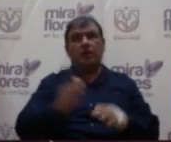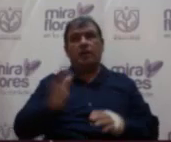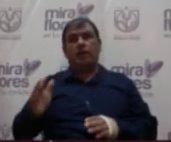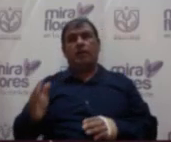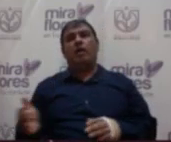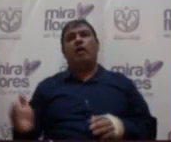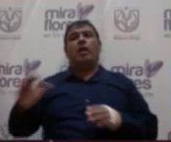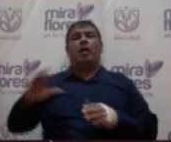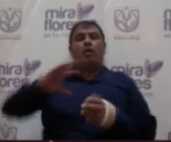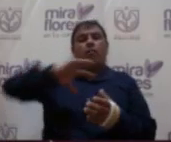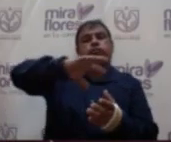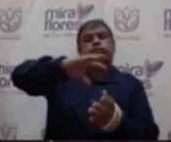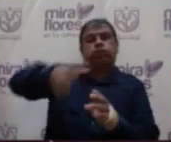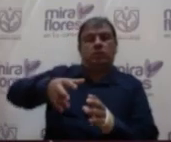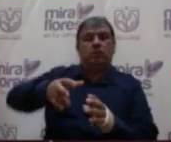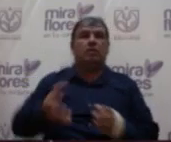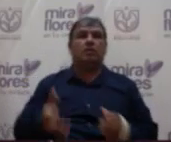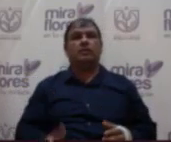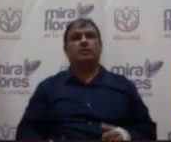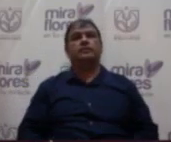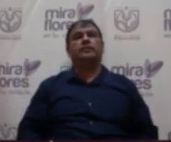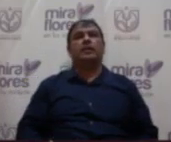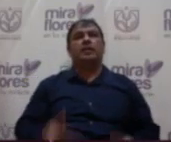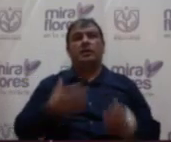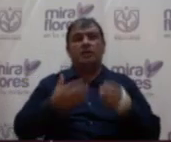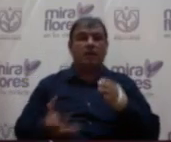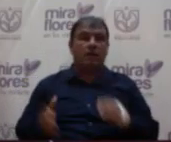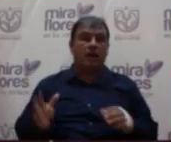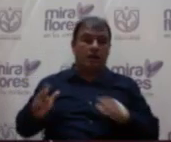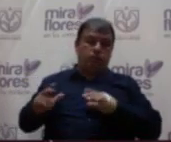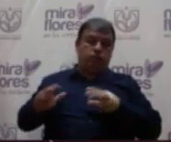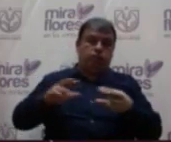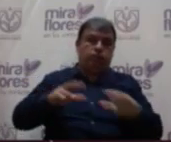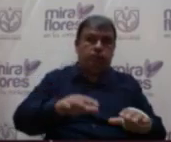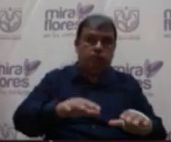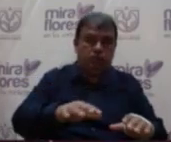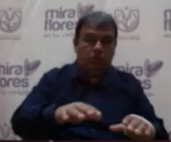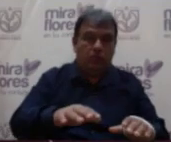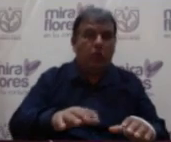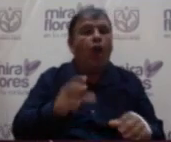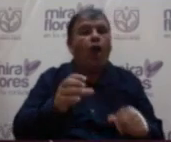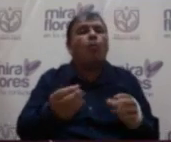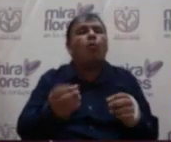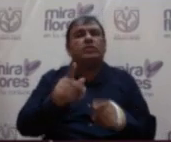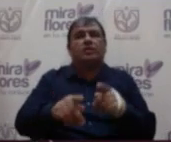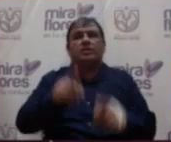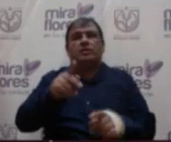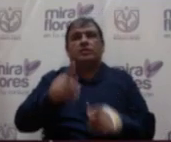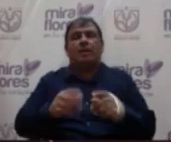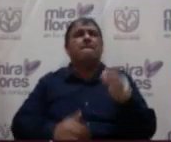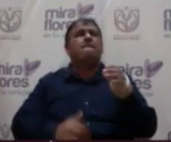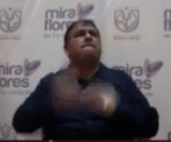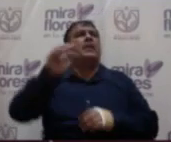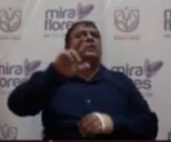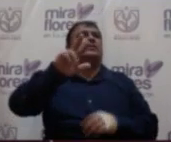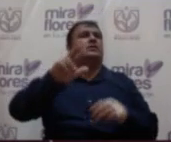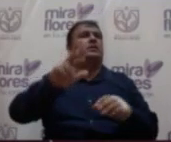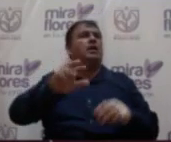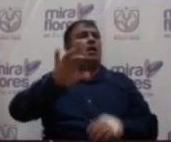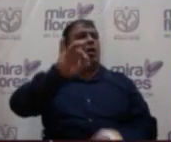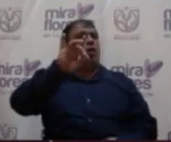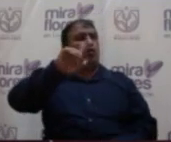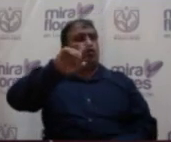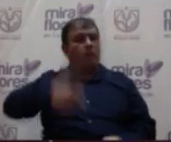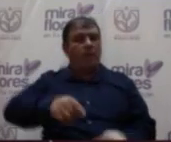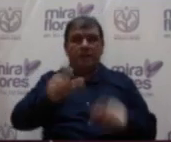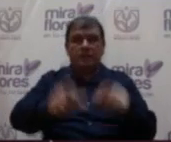mundial y pues se van a congregar muchas personas, se espera más de 8.000 personas en